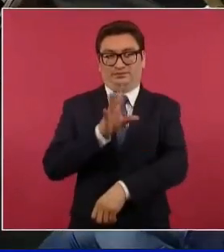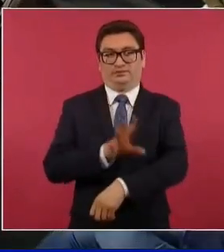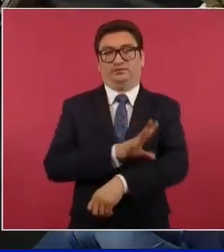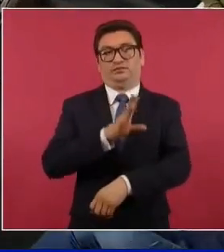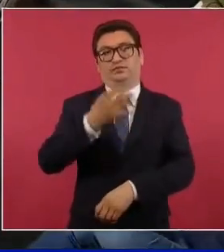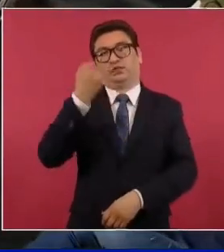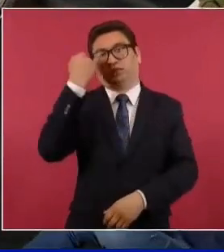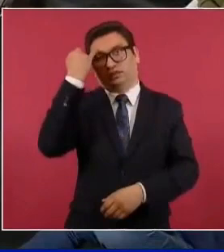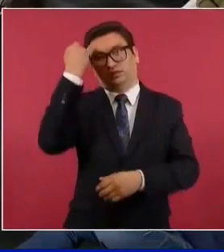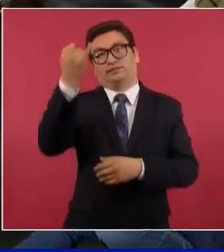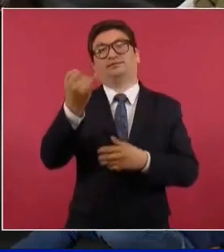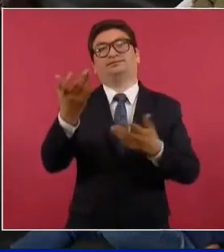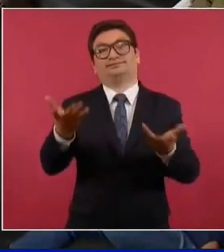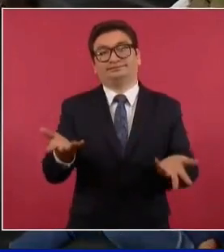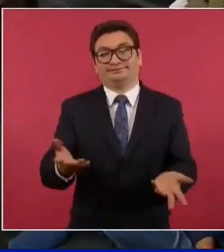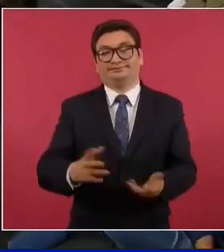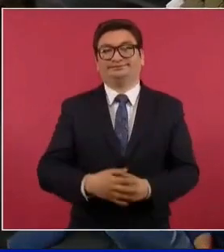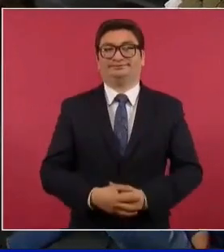imagínense